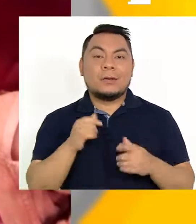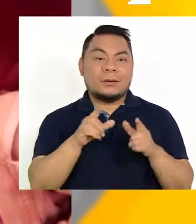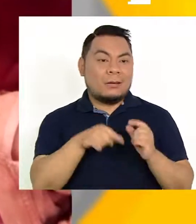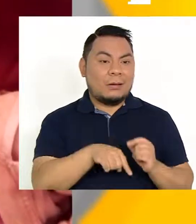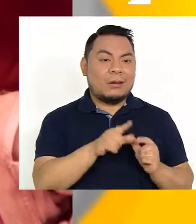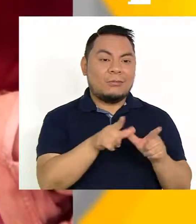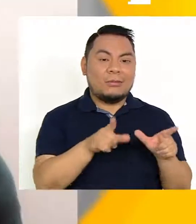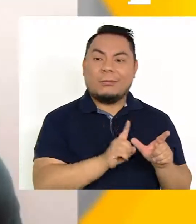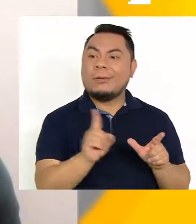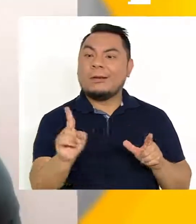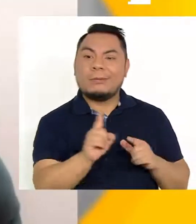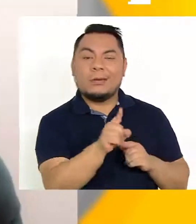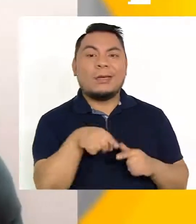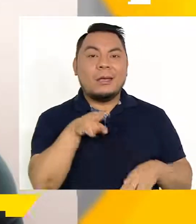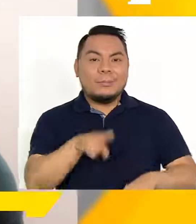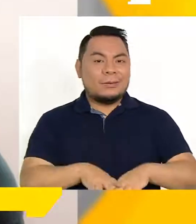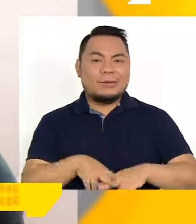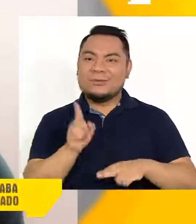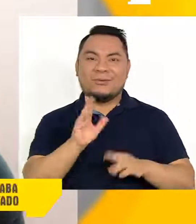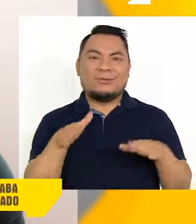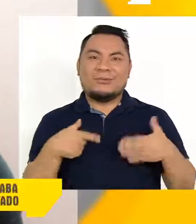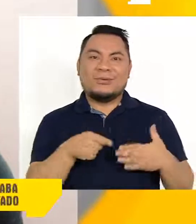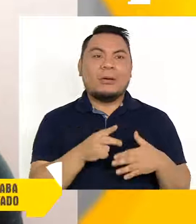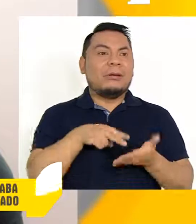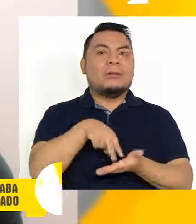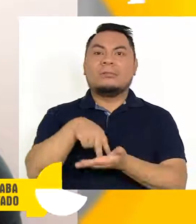de un lugar a otro, no podía estar sentado.